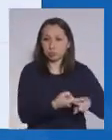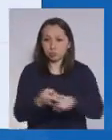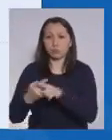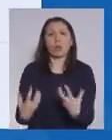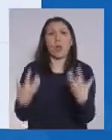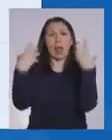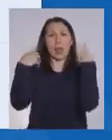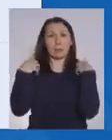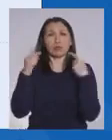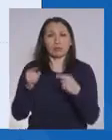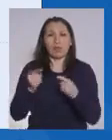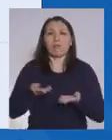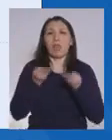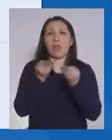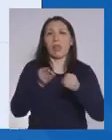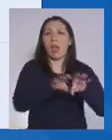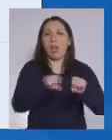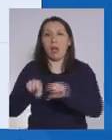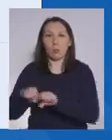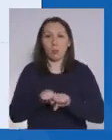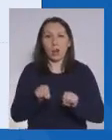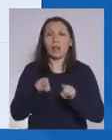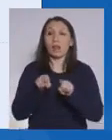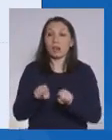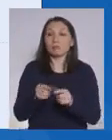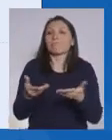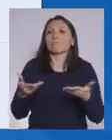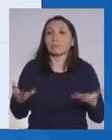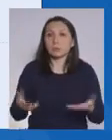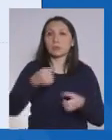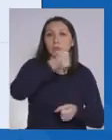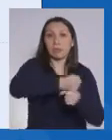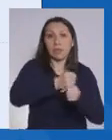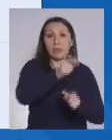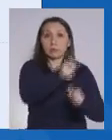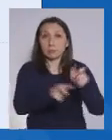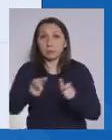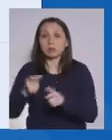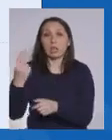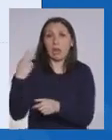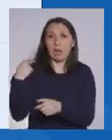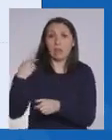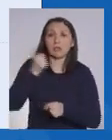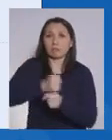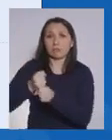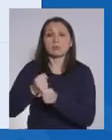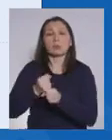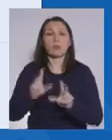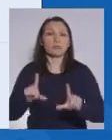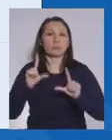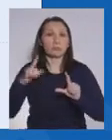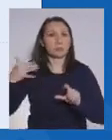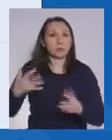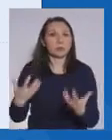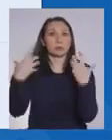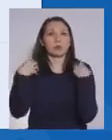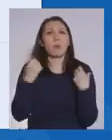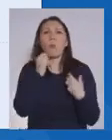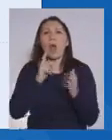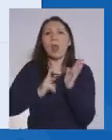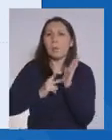responsables de llegar a estos acuerdos y por lo tanto trabajadores y empleadores sean los protagonistas en qué